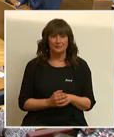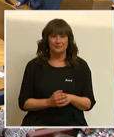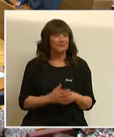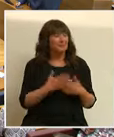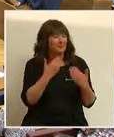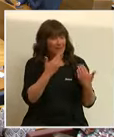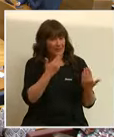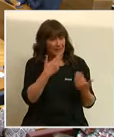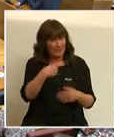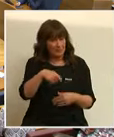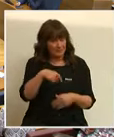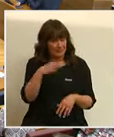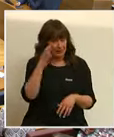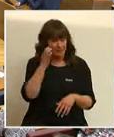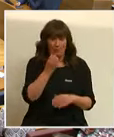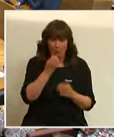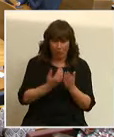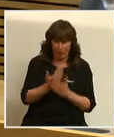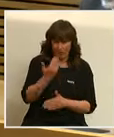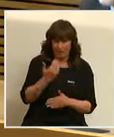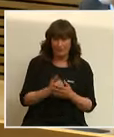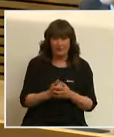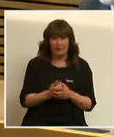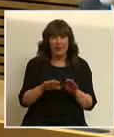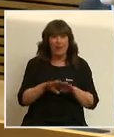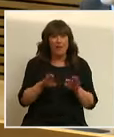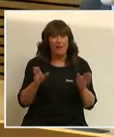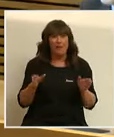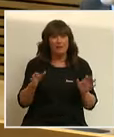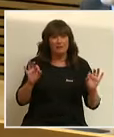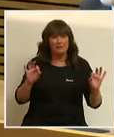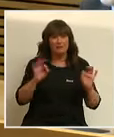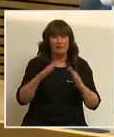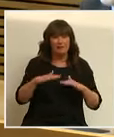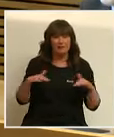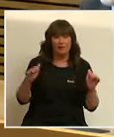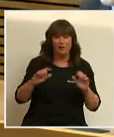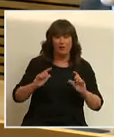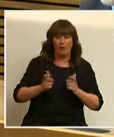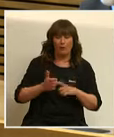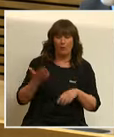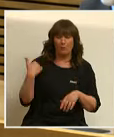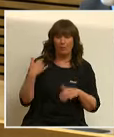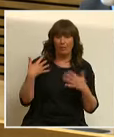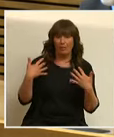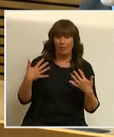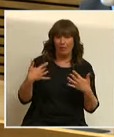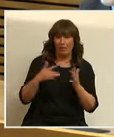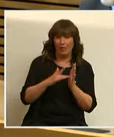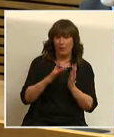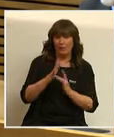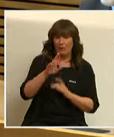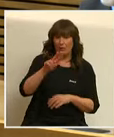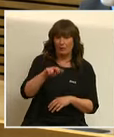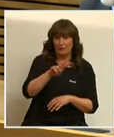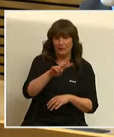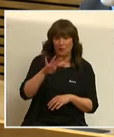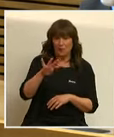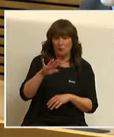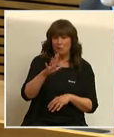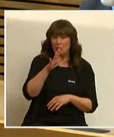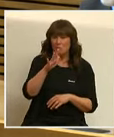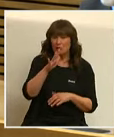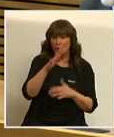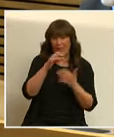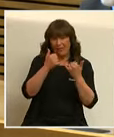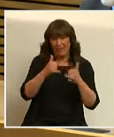Gràcies, presidenta. Bon dia. La Mesa de les Corts, en la reunió del 10 d'abril del 2024, a motiu de la